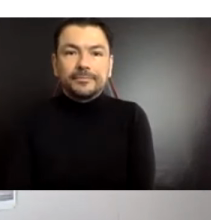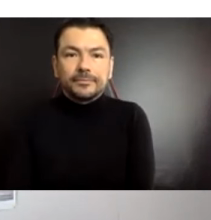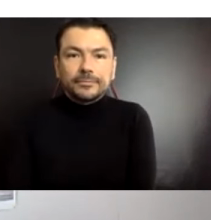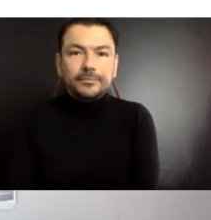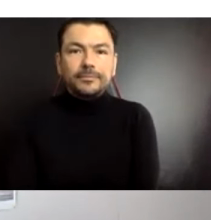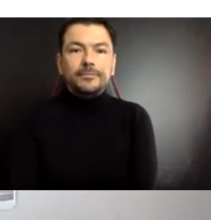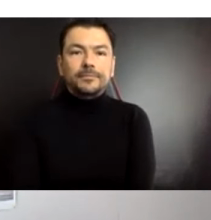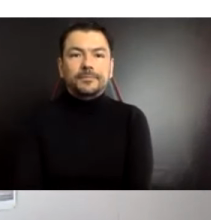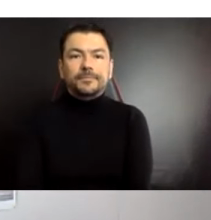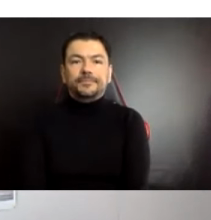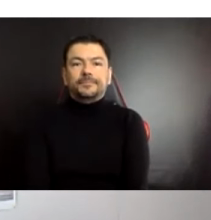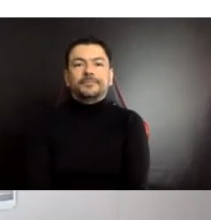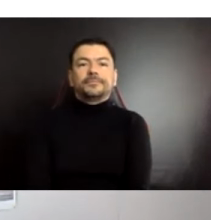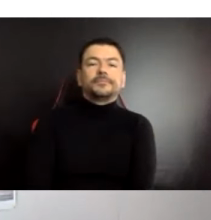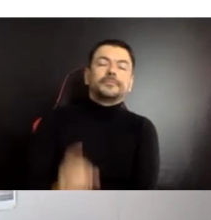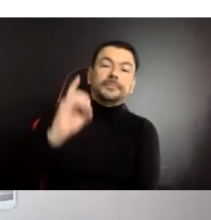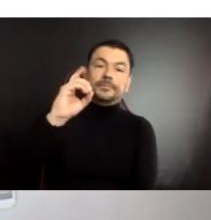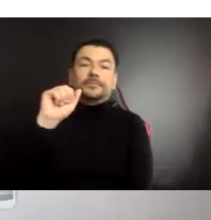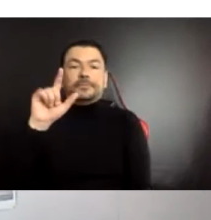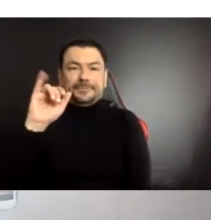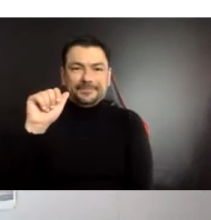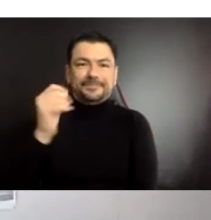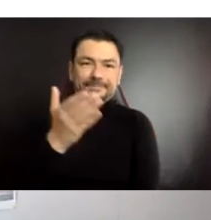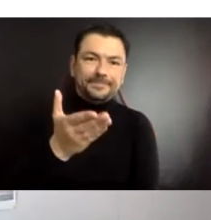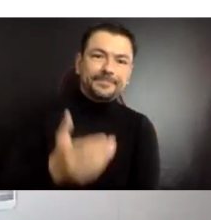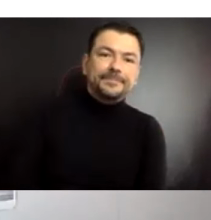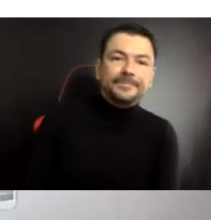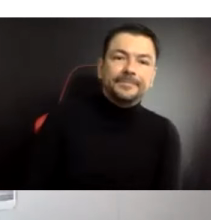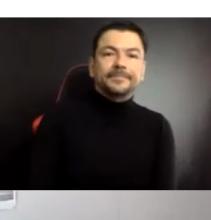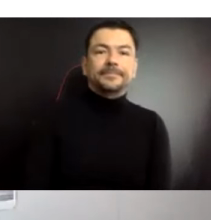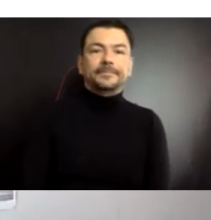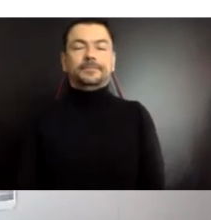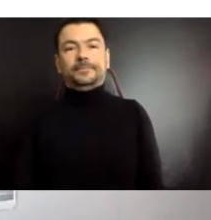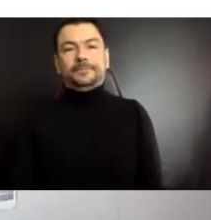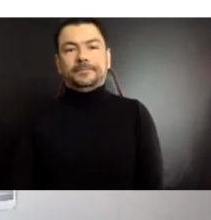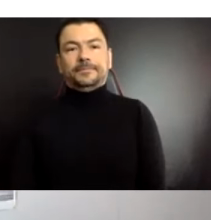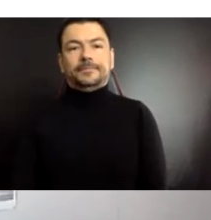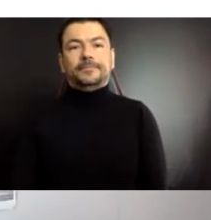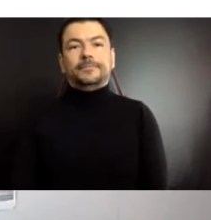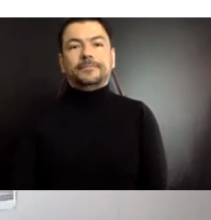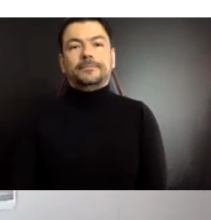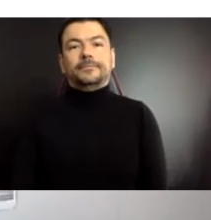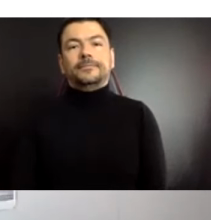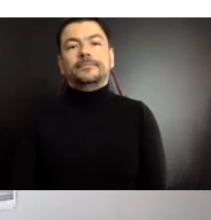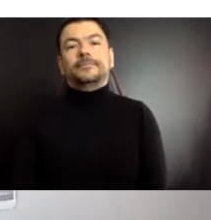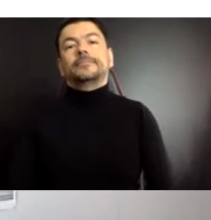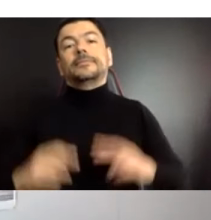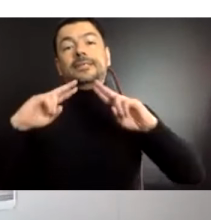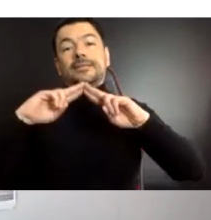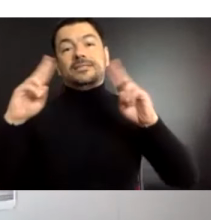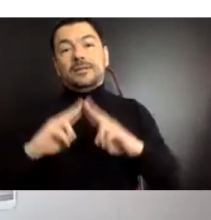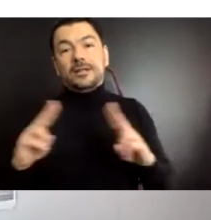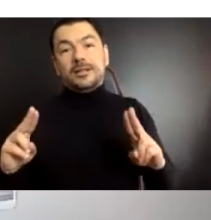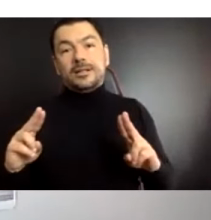would really would like to Bueno, thank the international health me regulations gustaría because referirme a las what regulaciones that, internacionales de salud. evaluation Sé might not